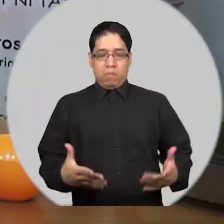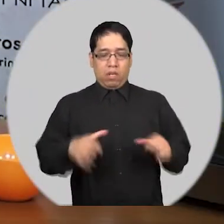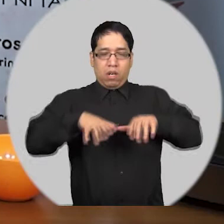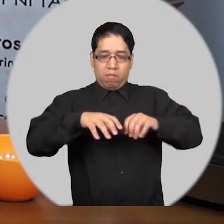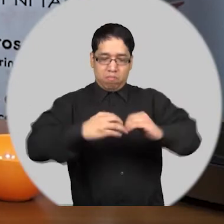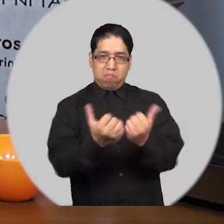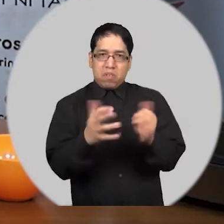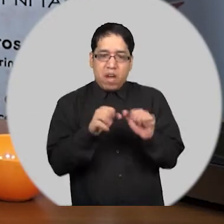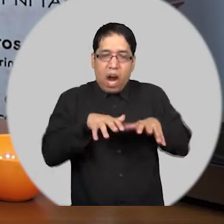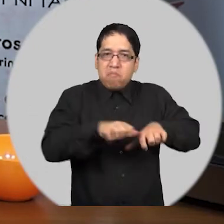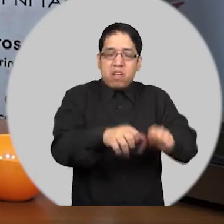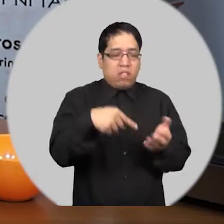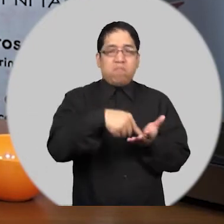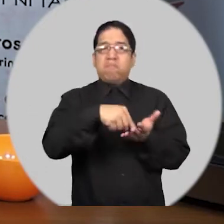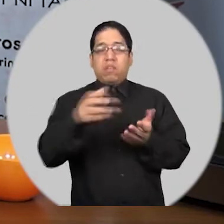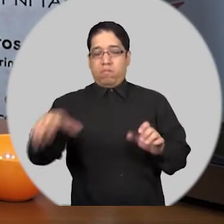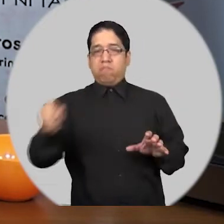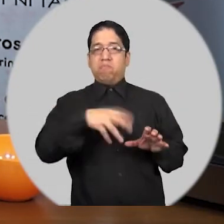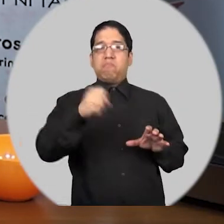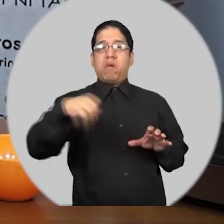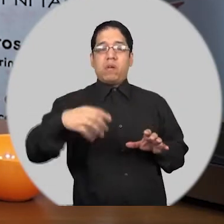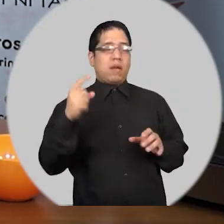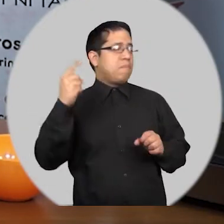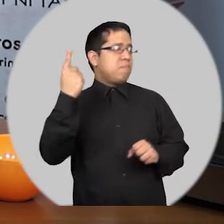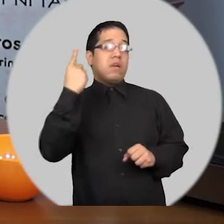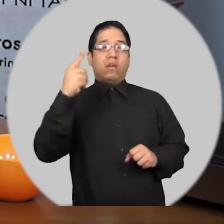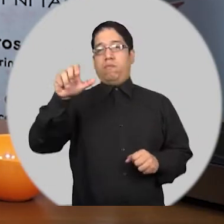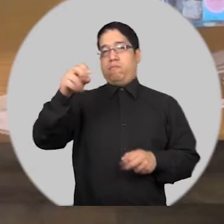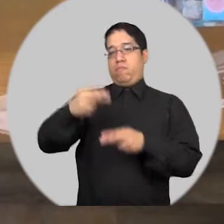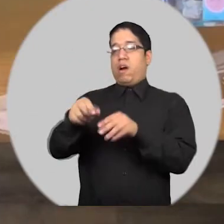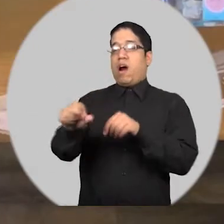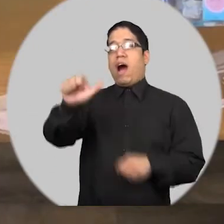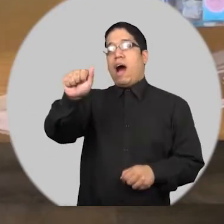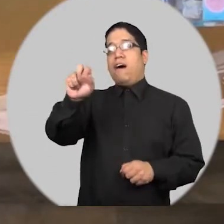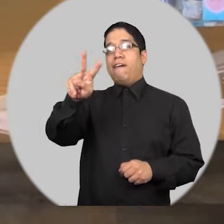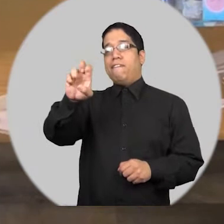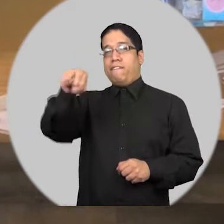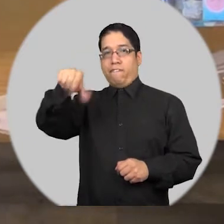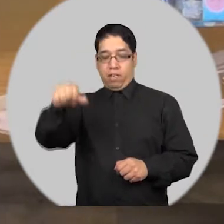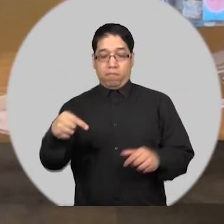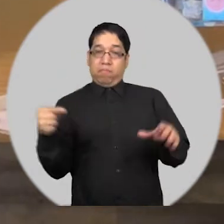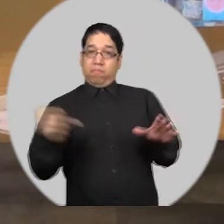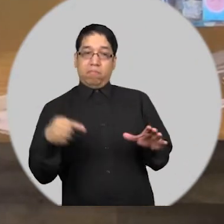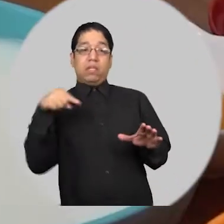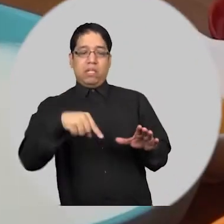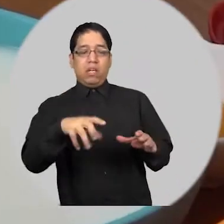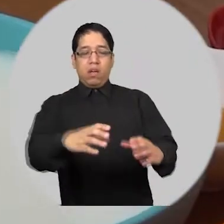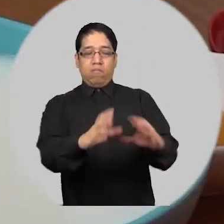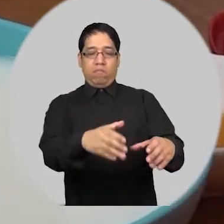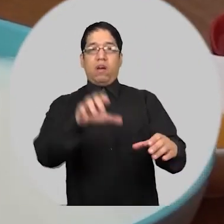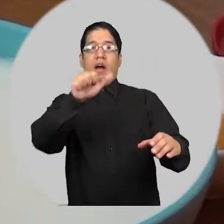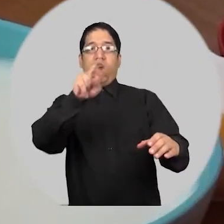Para la masa de esta tarta frutal vamos a utilizar como ingrediente principal la avena. Así que tenemos acá